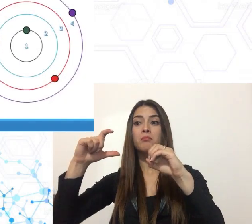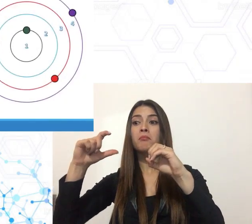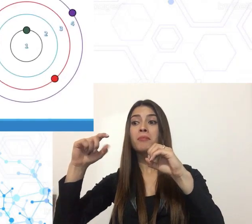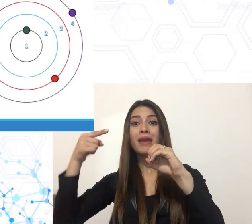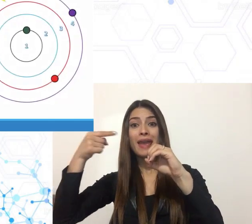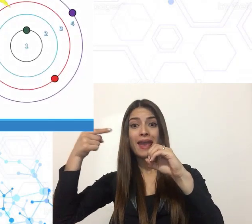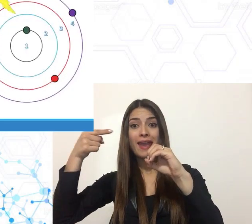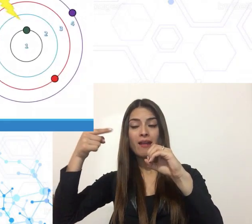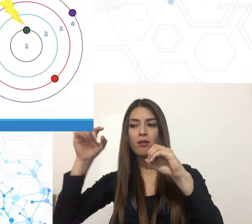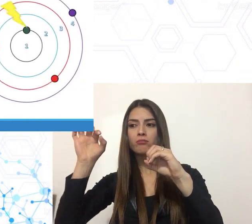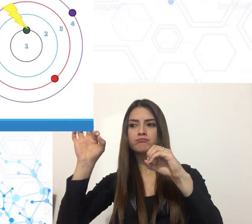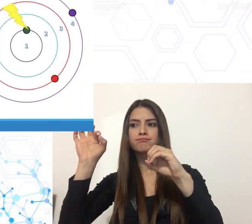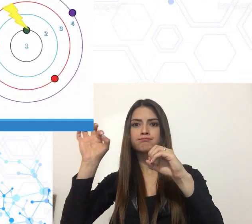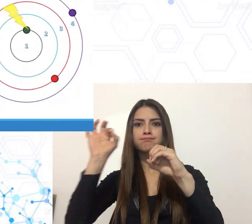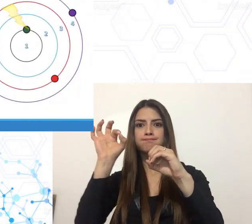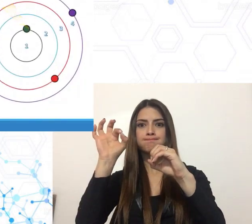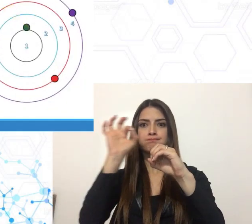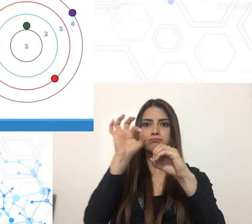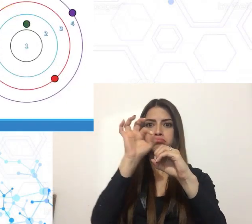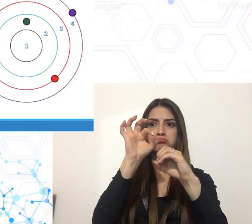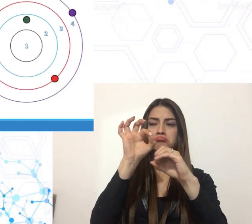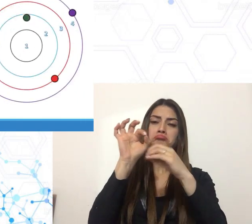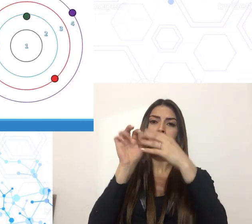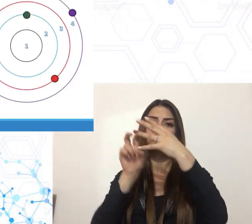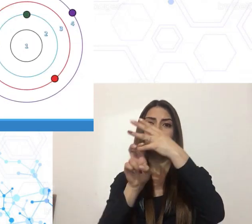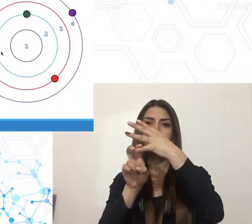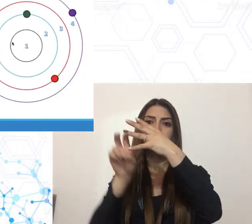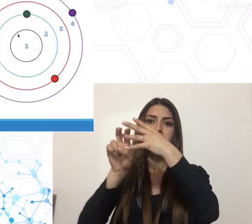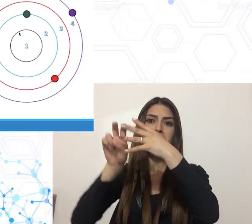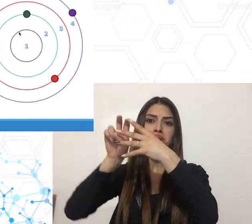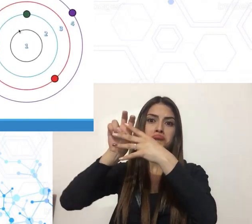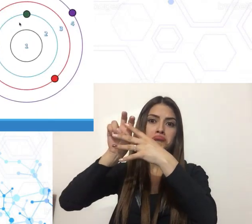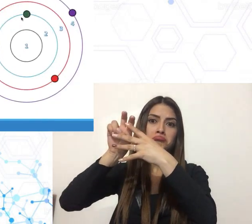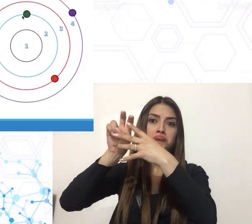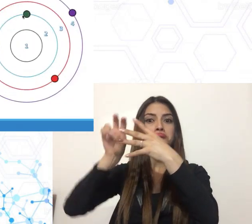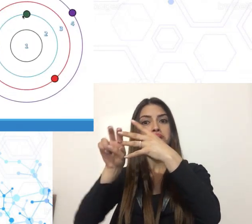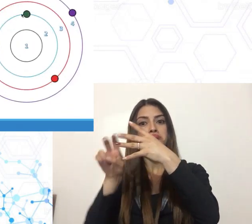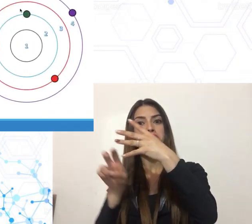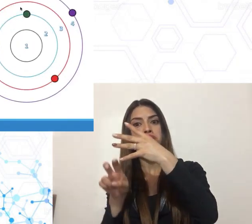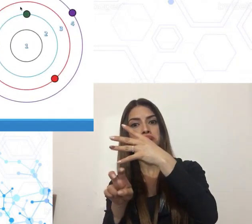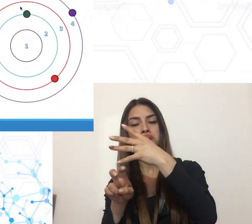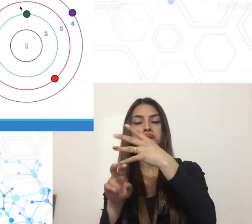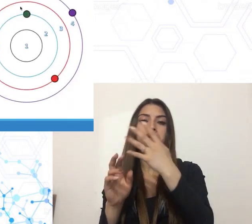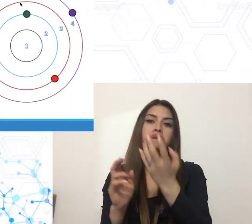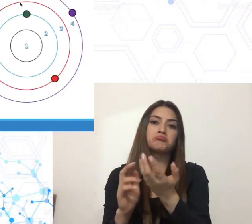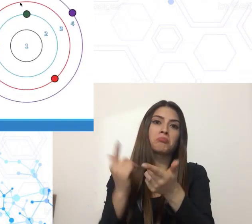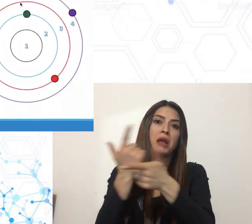energía, de acuerdo a la cantidad de energía que tuvieran. Entonces podían subir